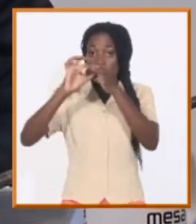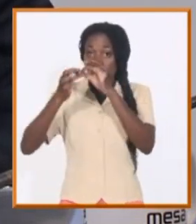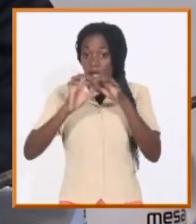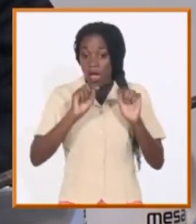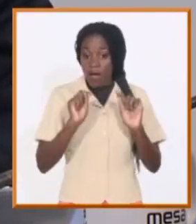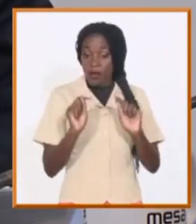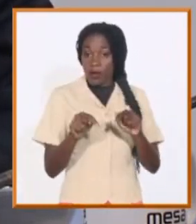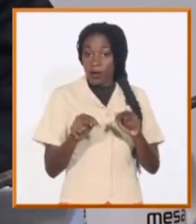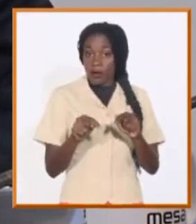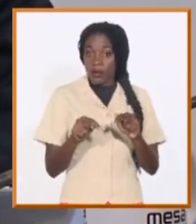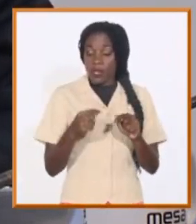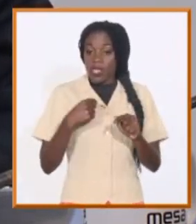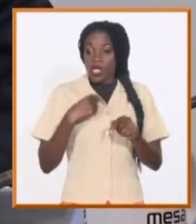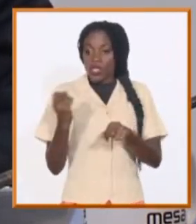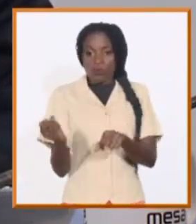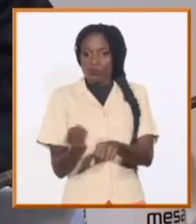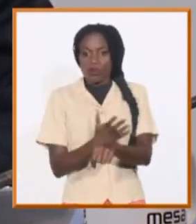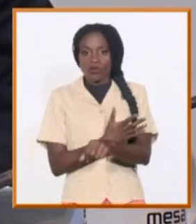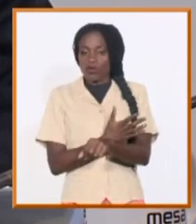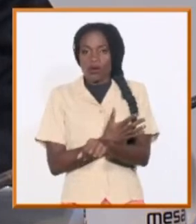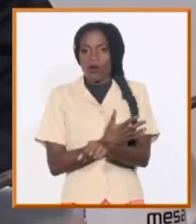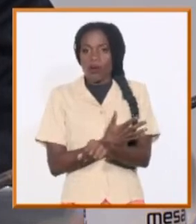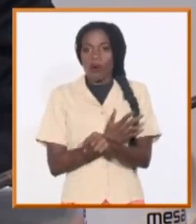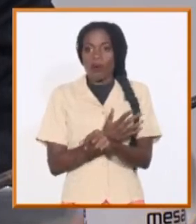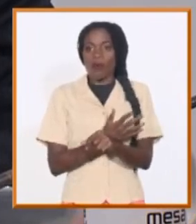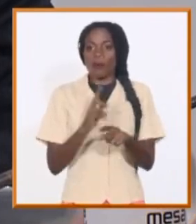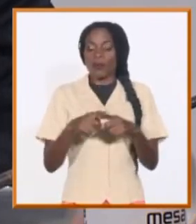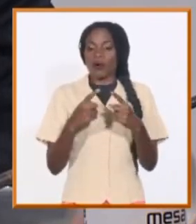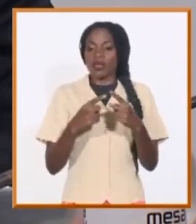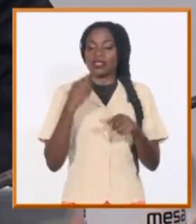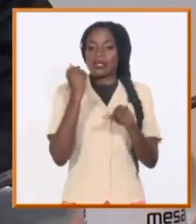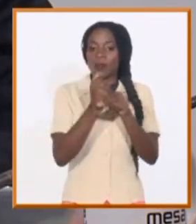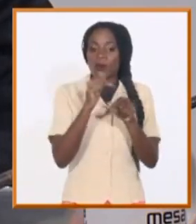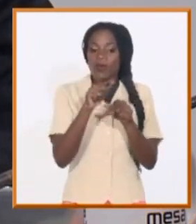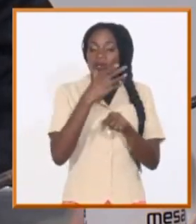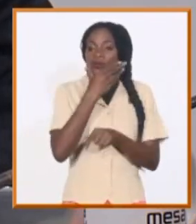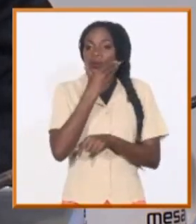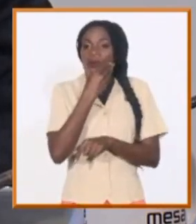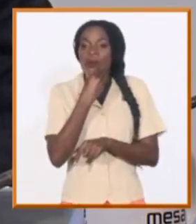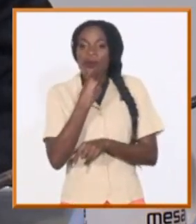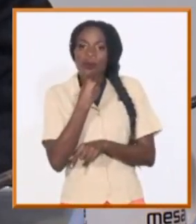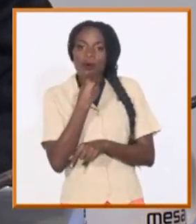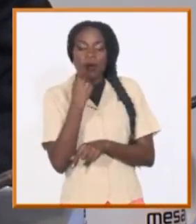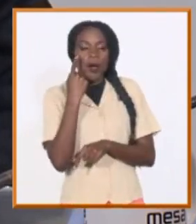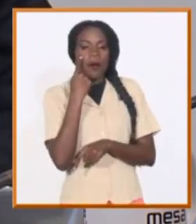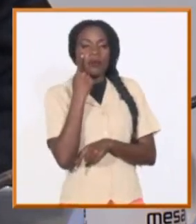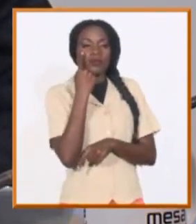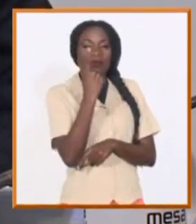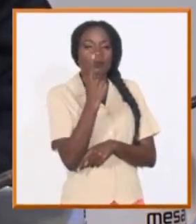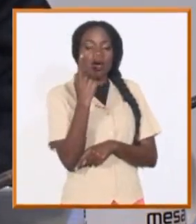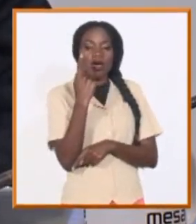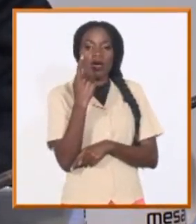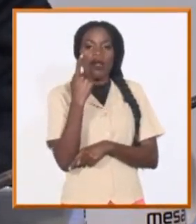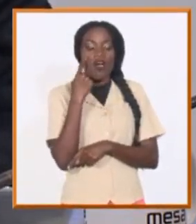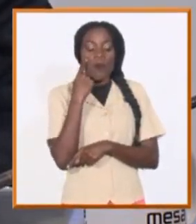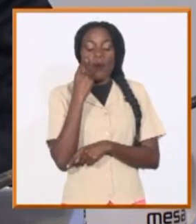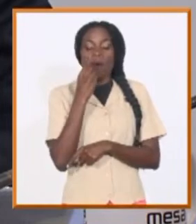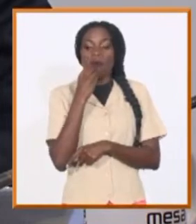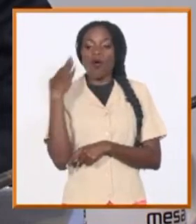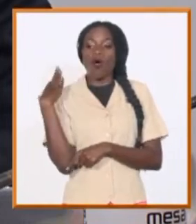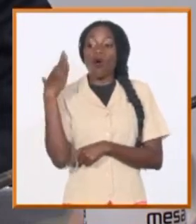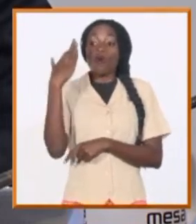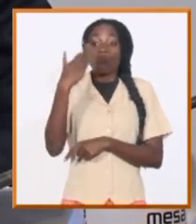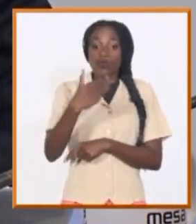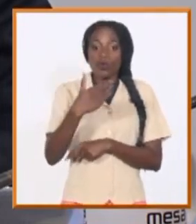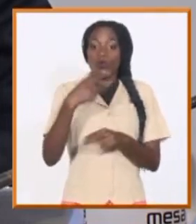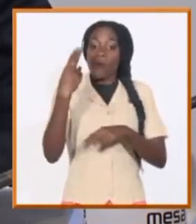que enaltece el trabajo de esos jóvenes, pero además da una visión del trabajo perspectivo a largo